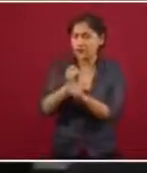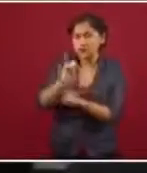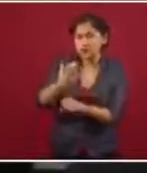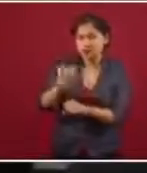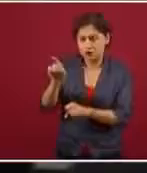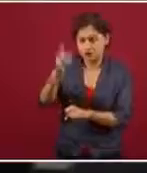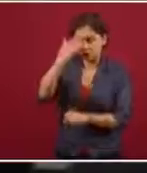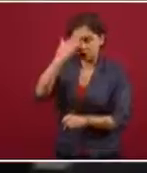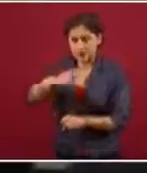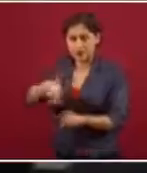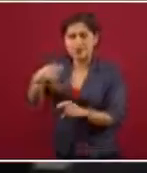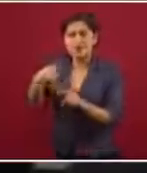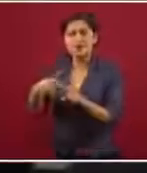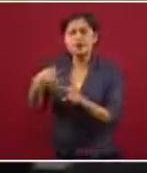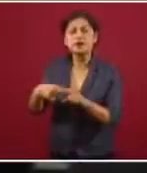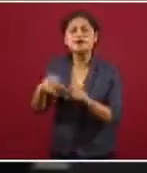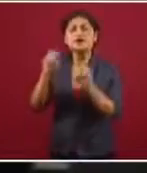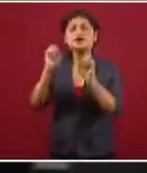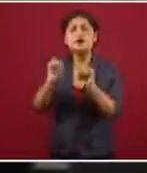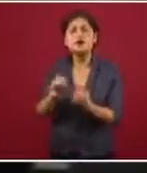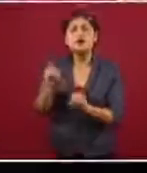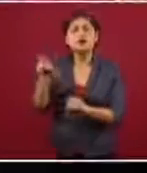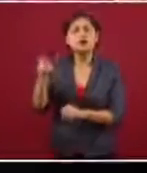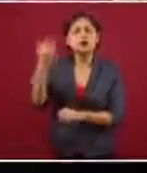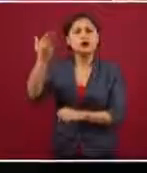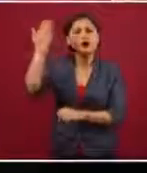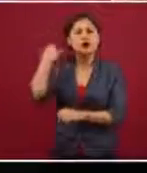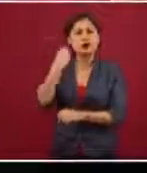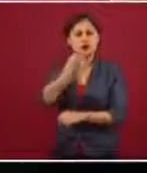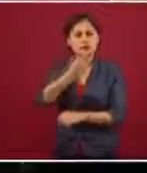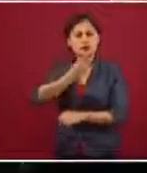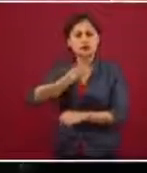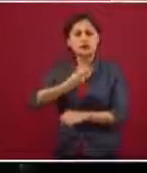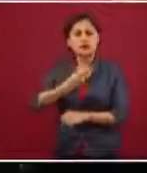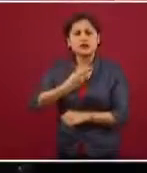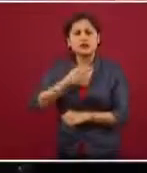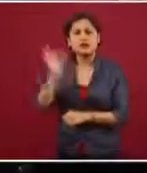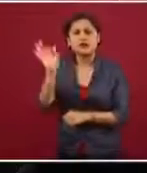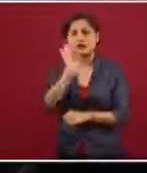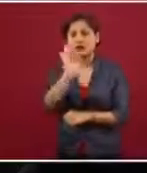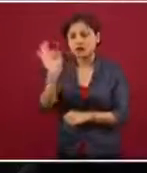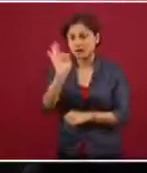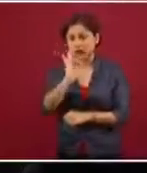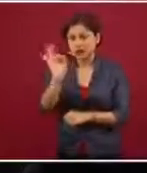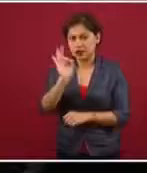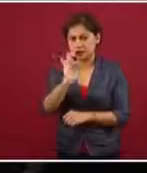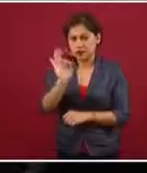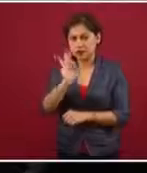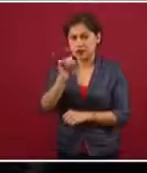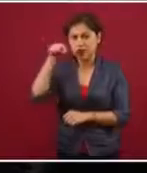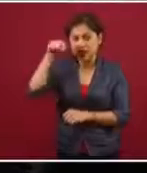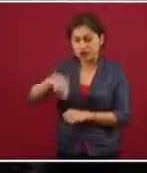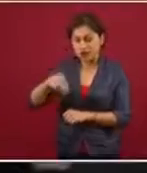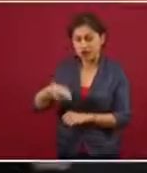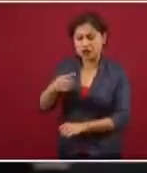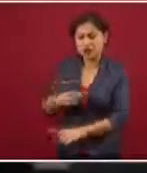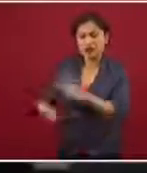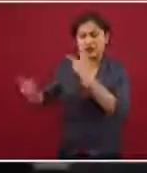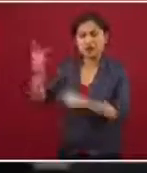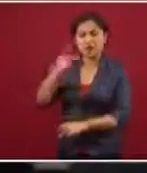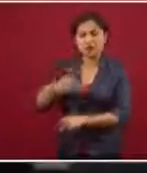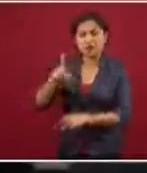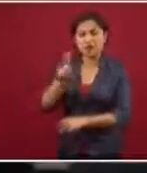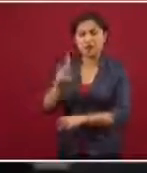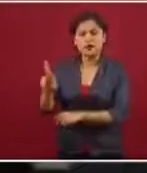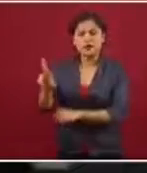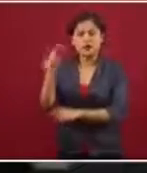pudiera eventualmente, o había usted también mencionado que pudiera estar viniendo periódicamente el doctor Santiago Nieto para